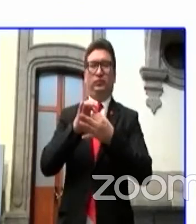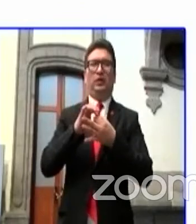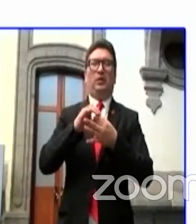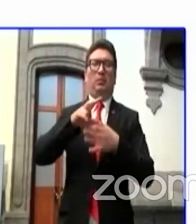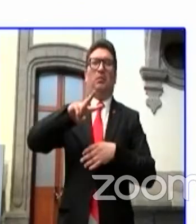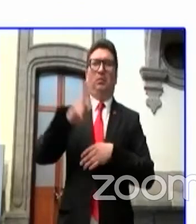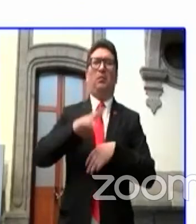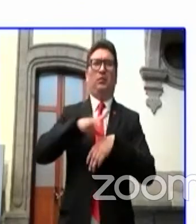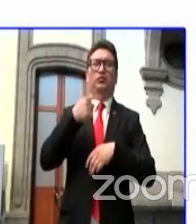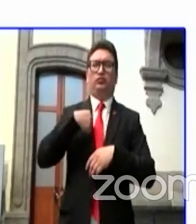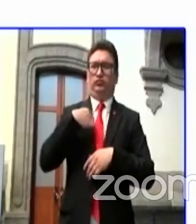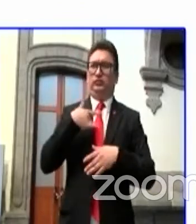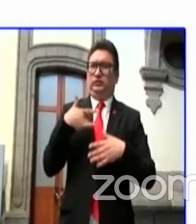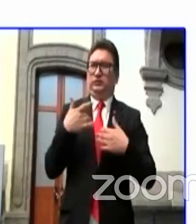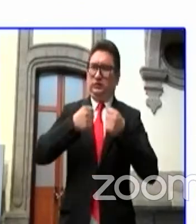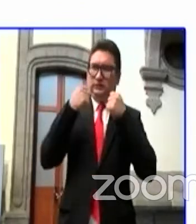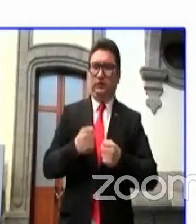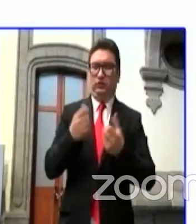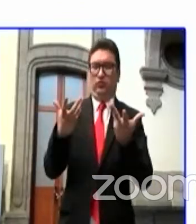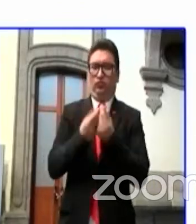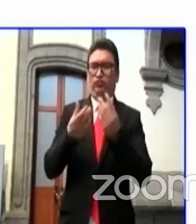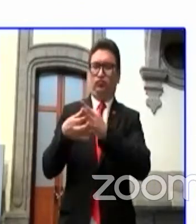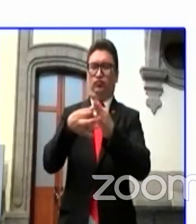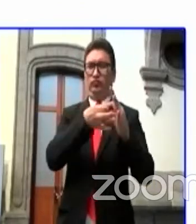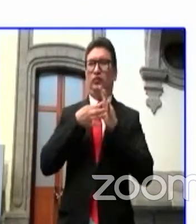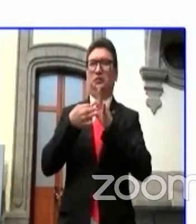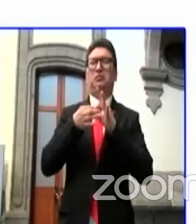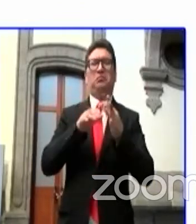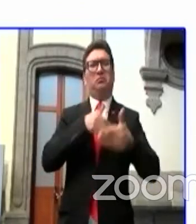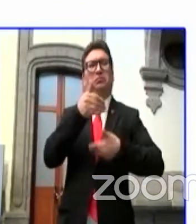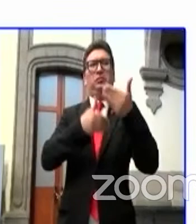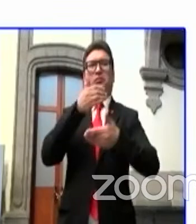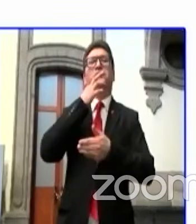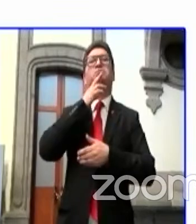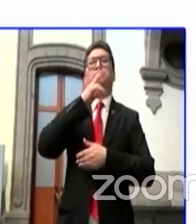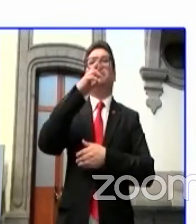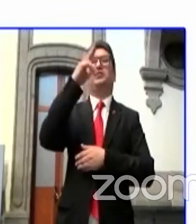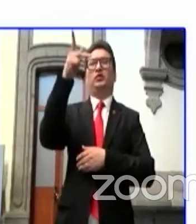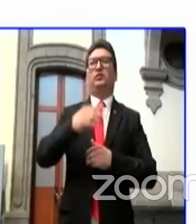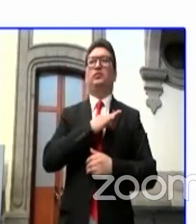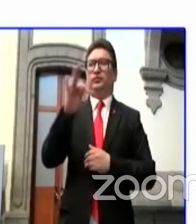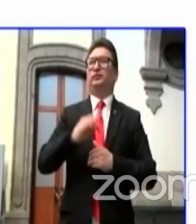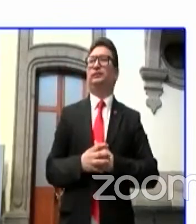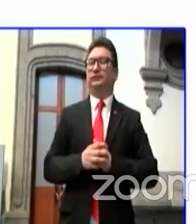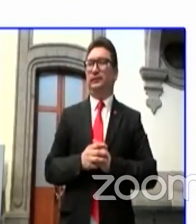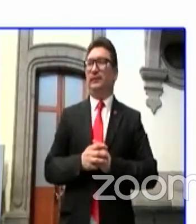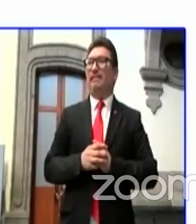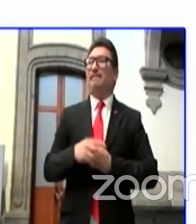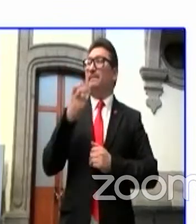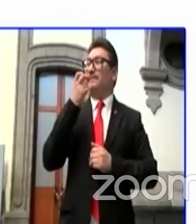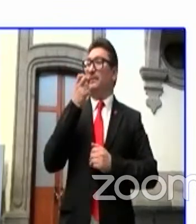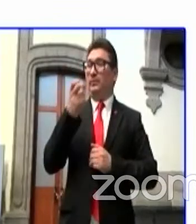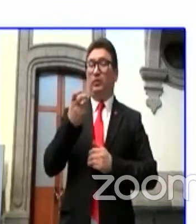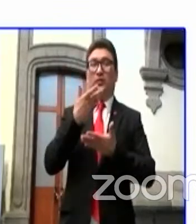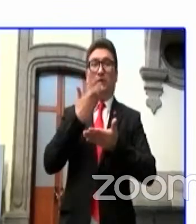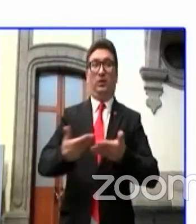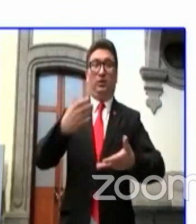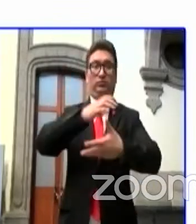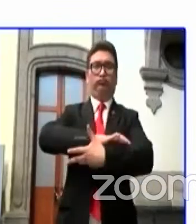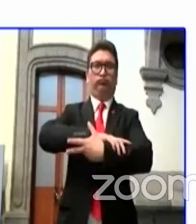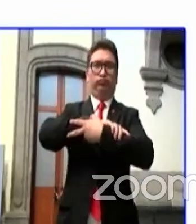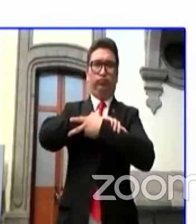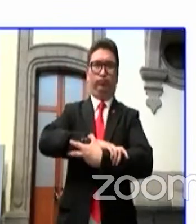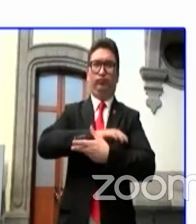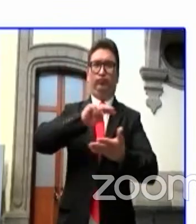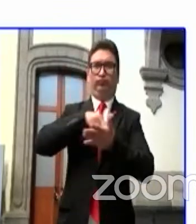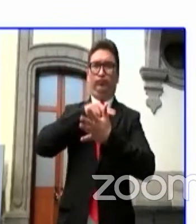que solo con esta unión vamos a poder tener mejores resultados. Por eso, el pacto que hoy vamos a formar